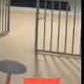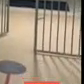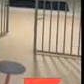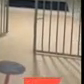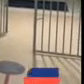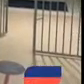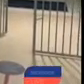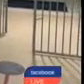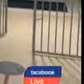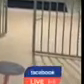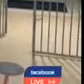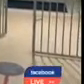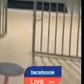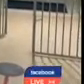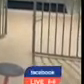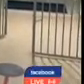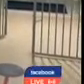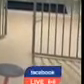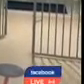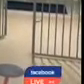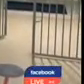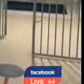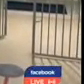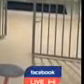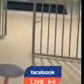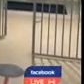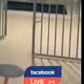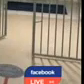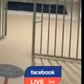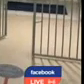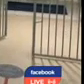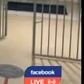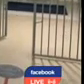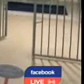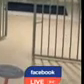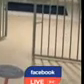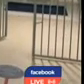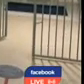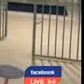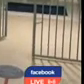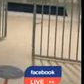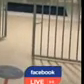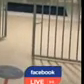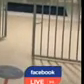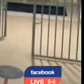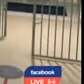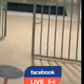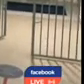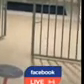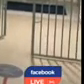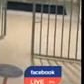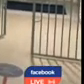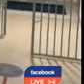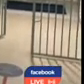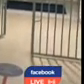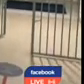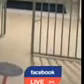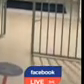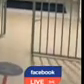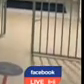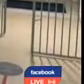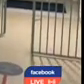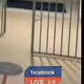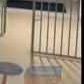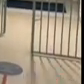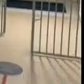asesor jurídico de la presidencia se hicieron presentes a la Asamblea Legislativa para presentar un anteproyecto de ley de agua para que este